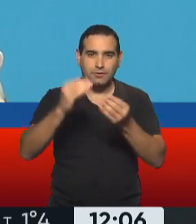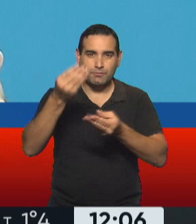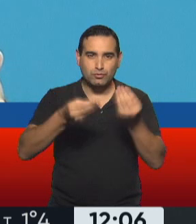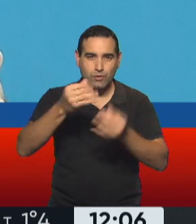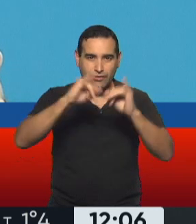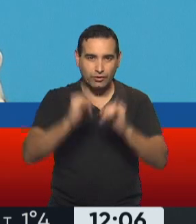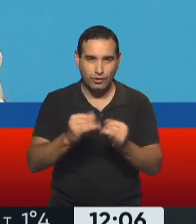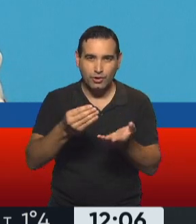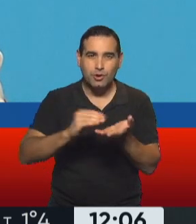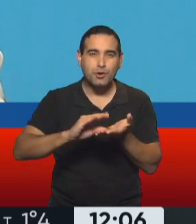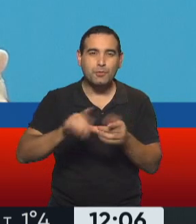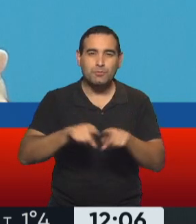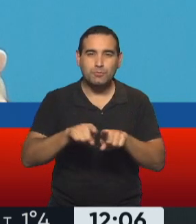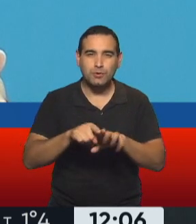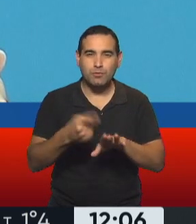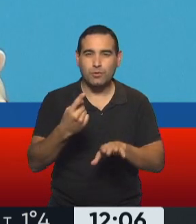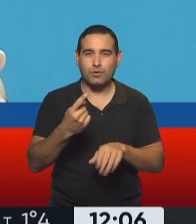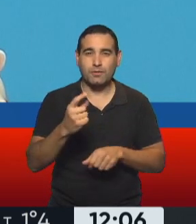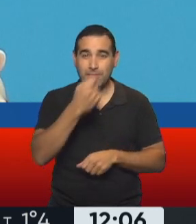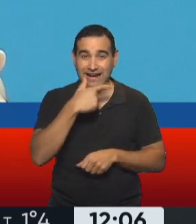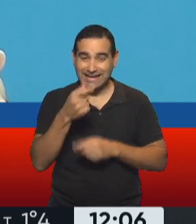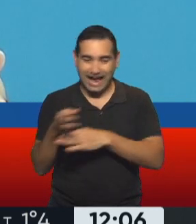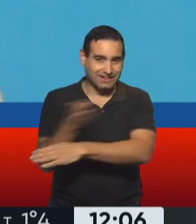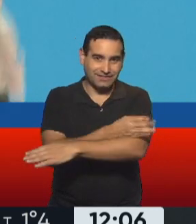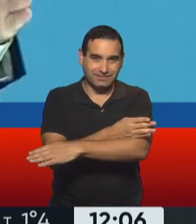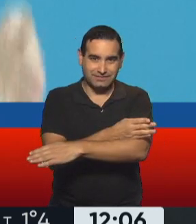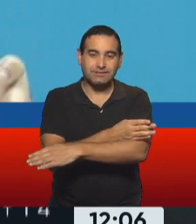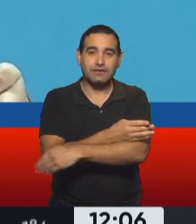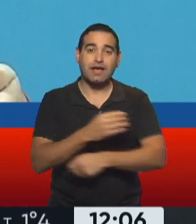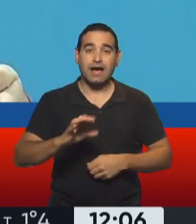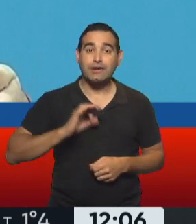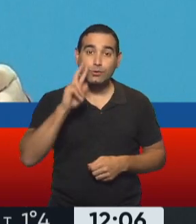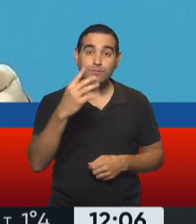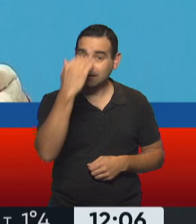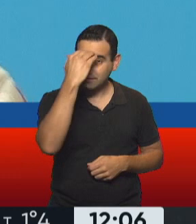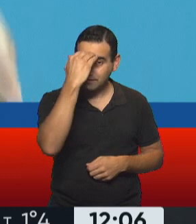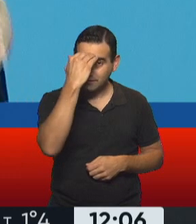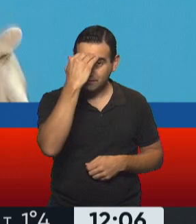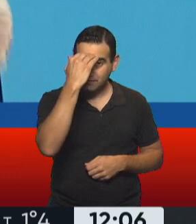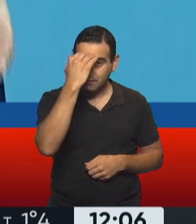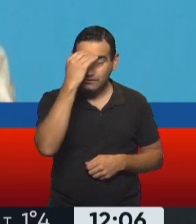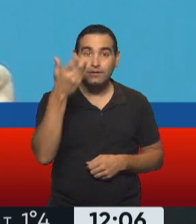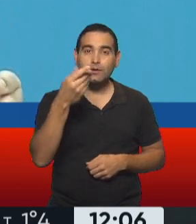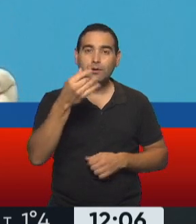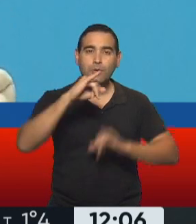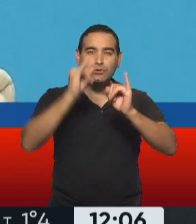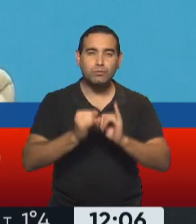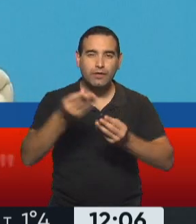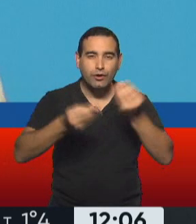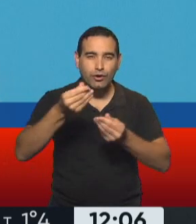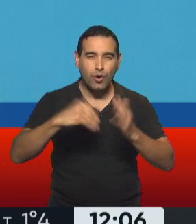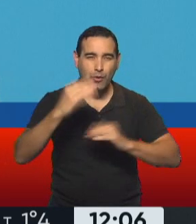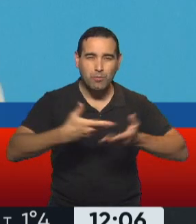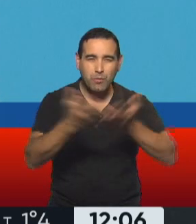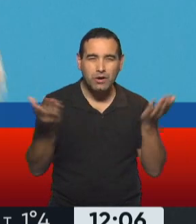previo a los 4 años de Macri. En el 2015, el presupuesto de obra pública